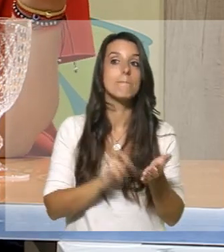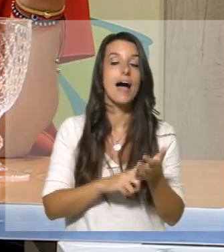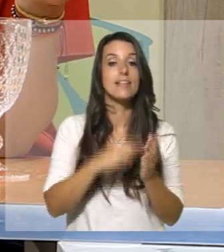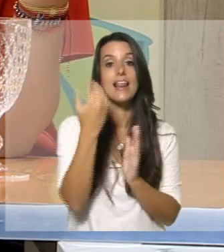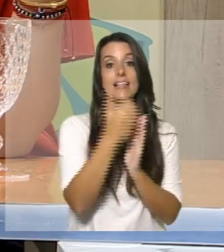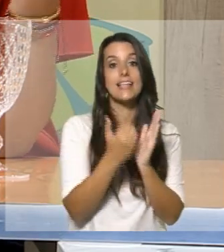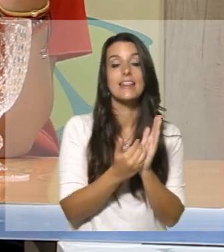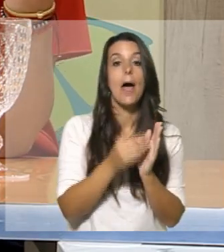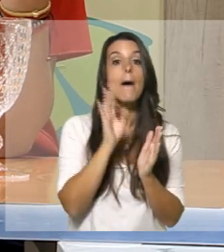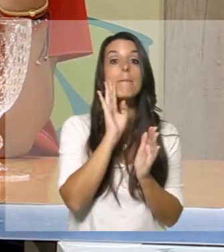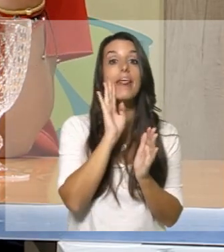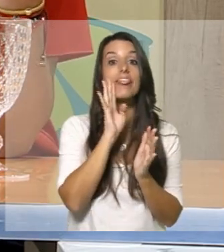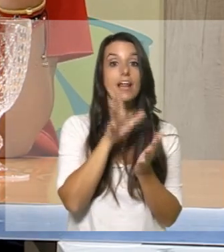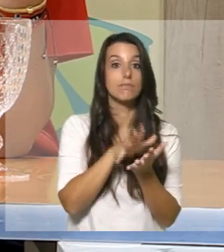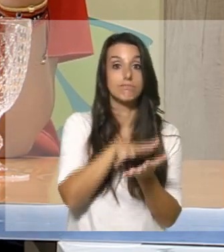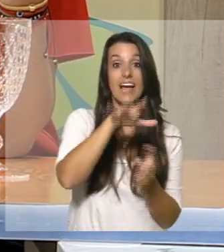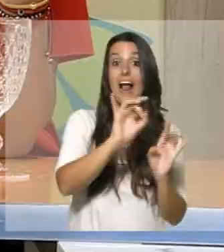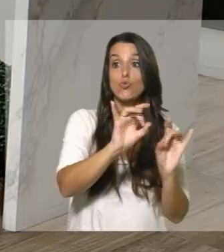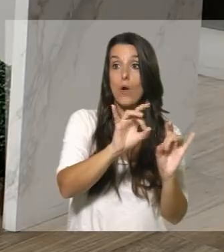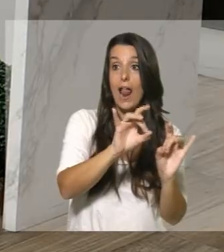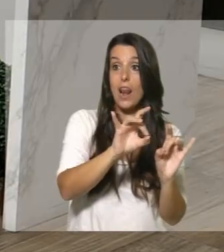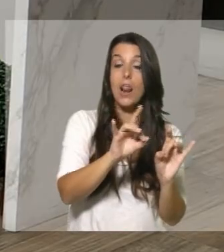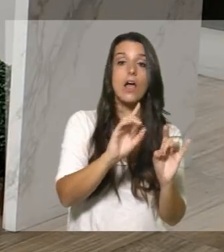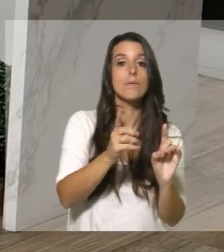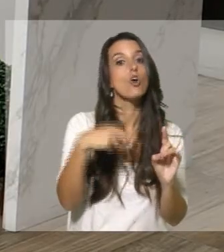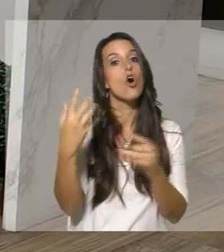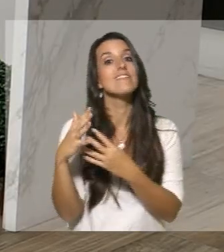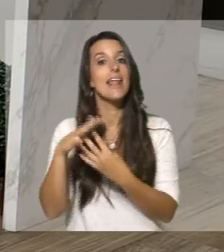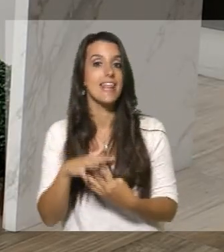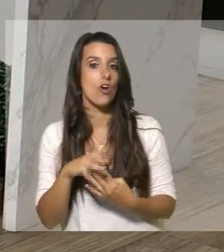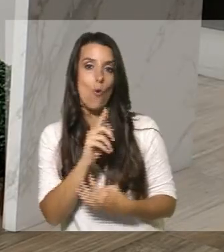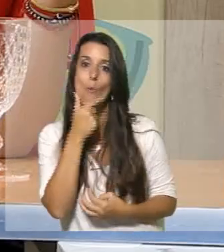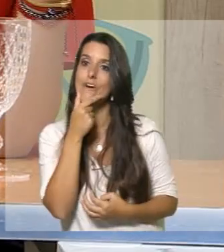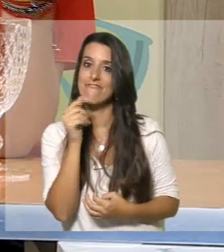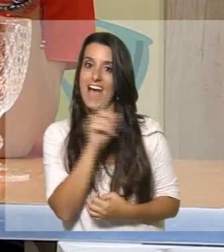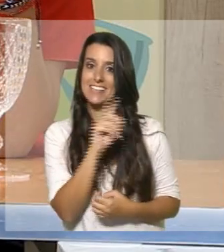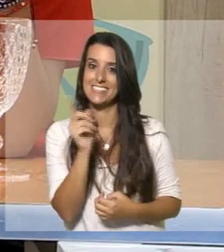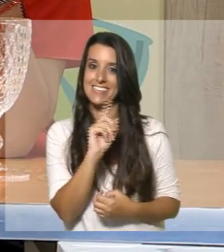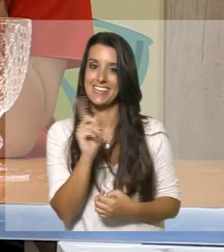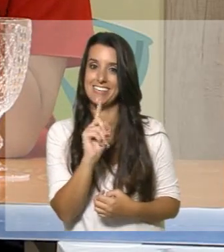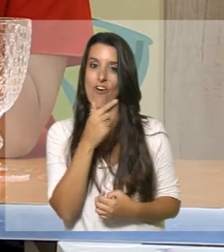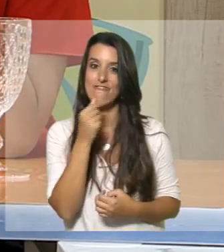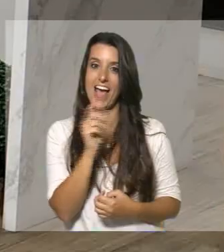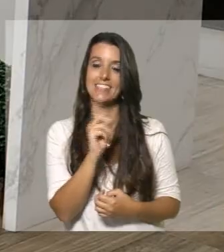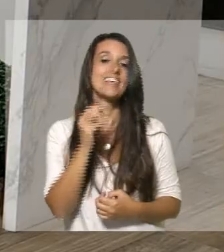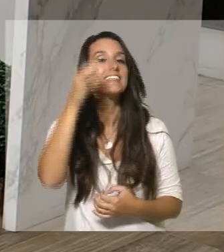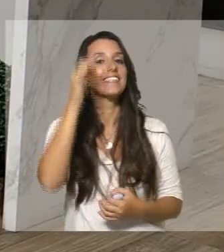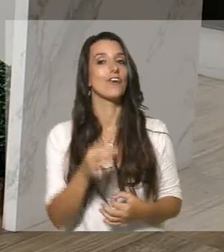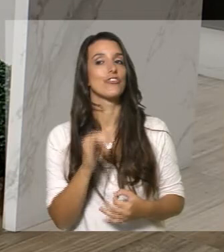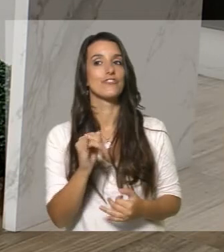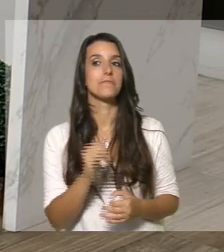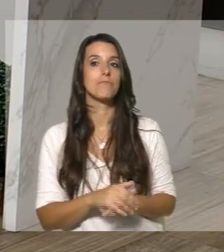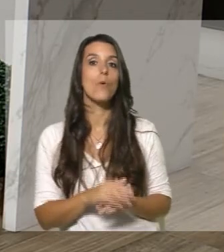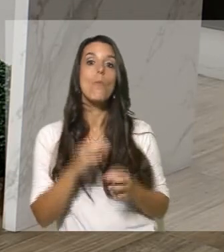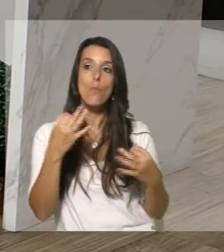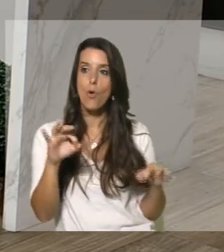masa madre, las recetas para celíaco. Exactamente. Y eso está buenísimo, porque no es fácil conseguir tampoco. Exactamente, exactamente.